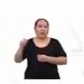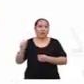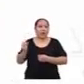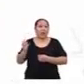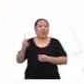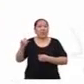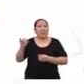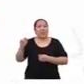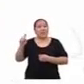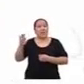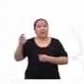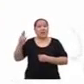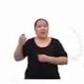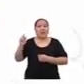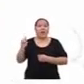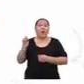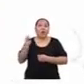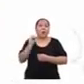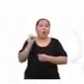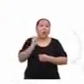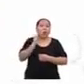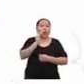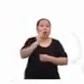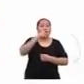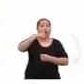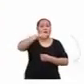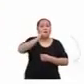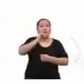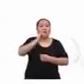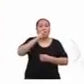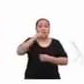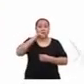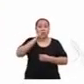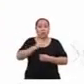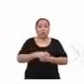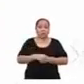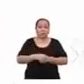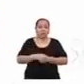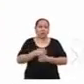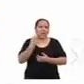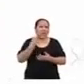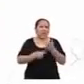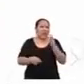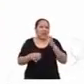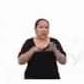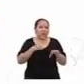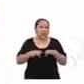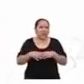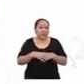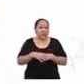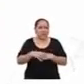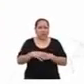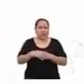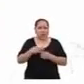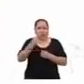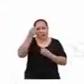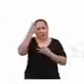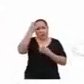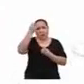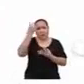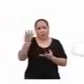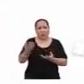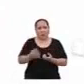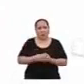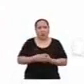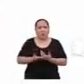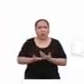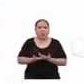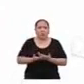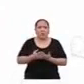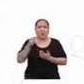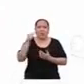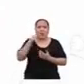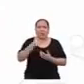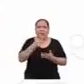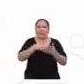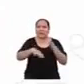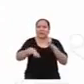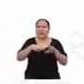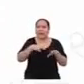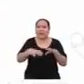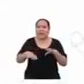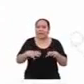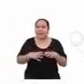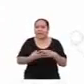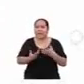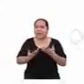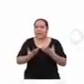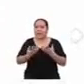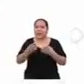continua. Entonces, ¿qué debemos hacer con los datos de edad, tiempo en que se realiza la actividad física y masa